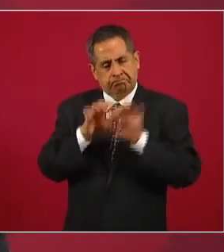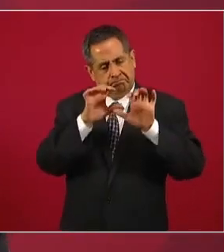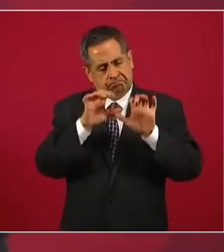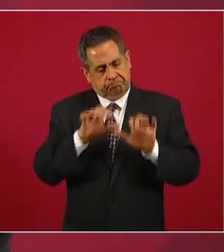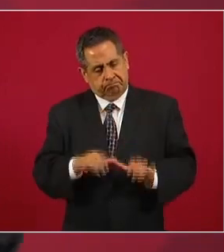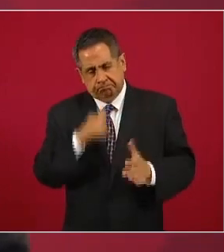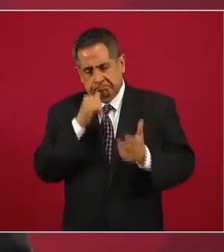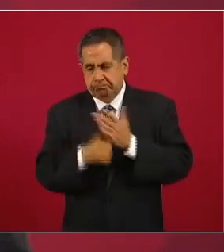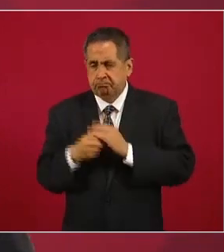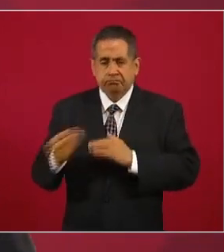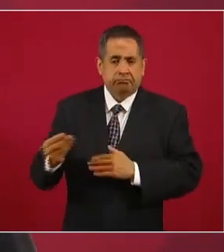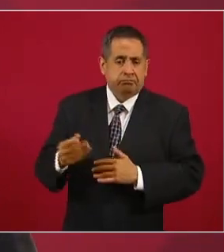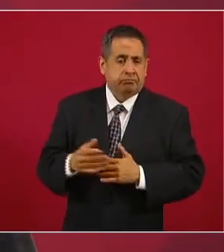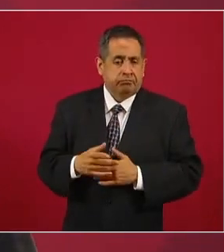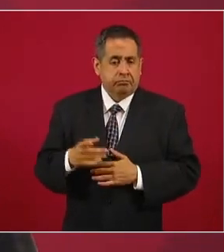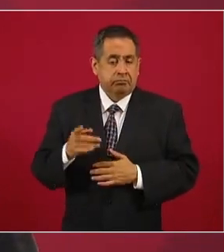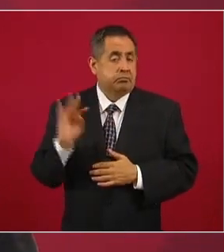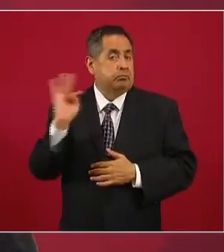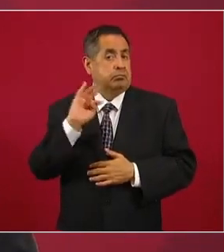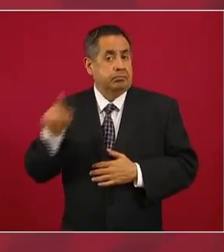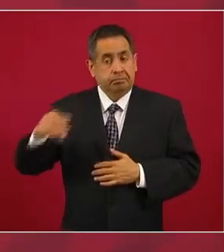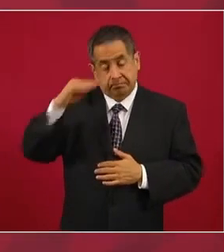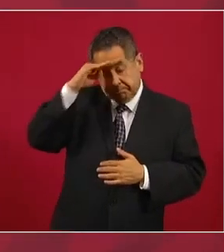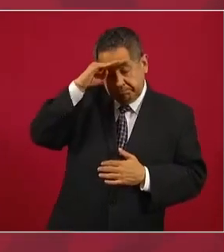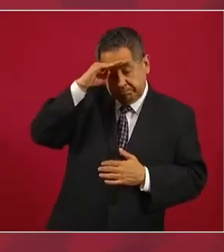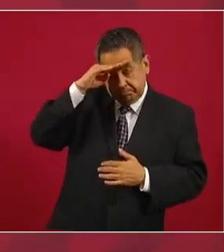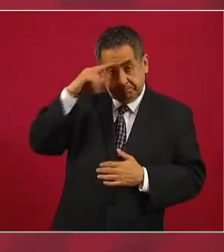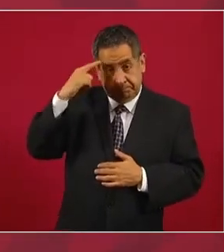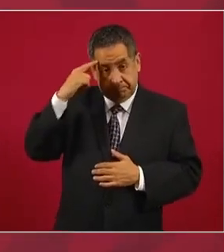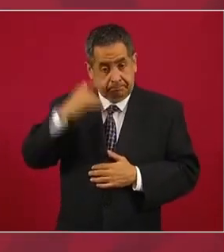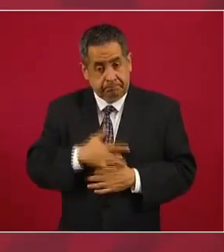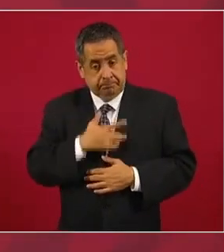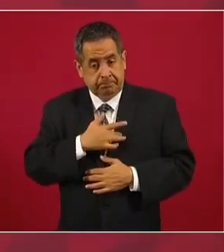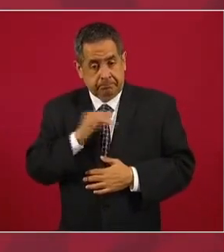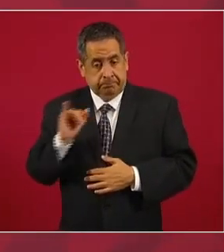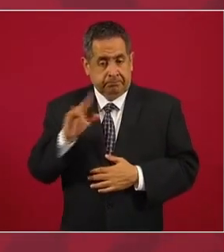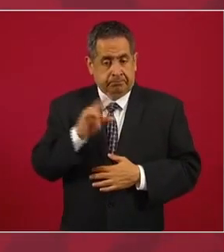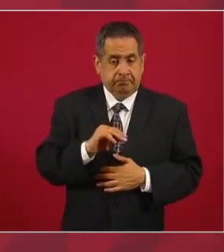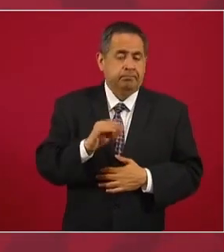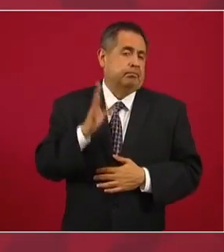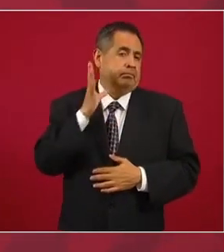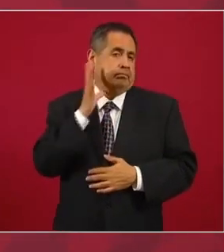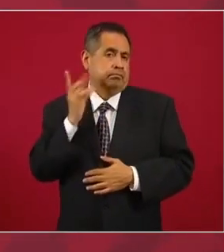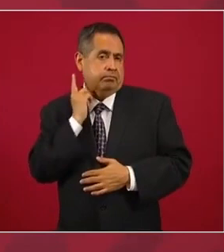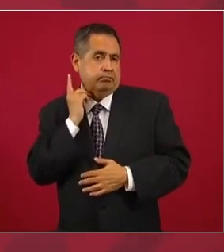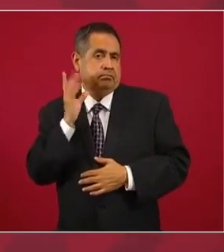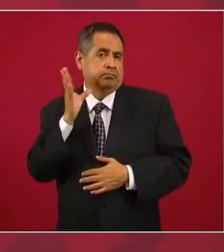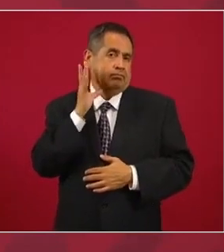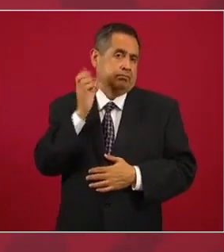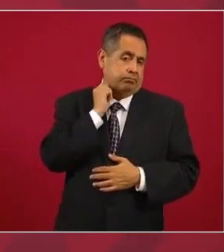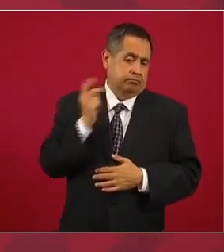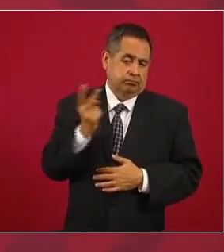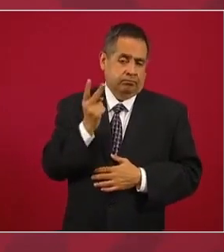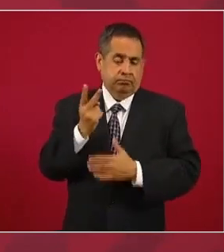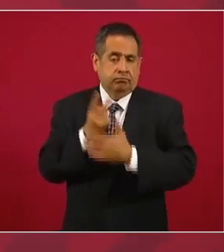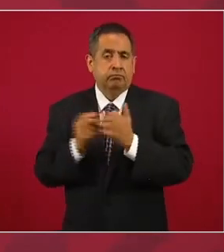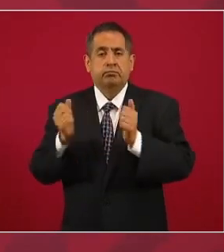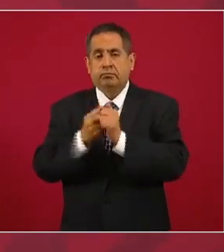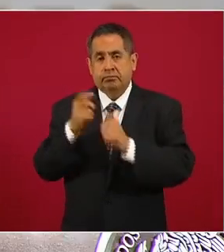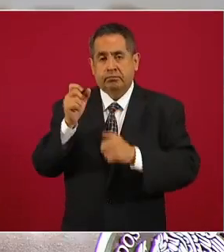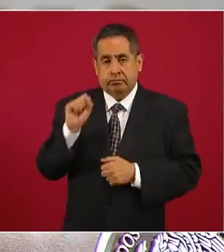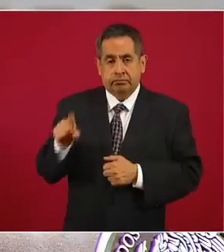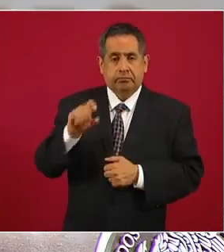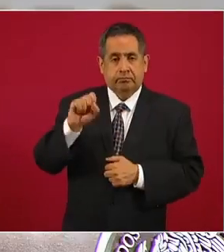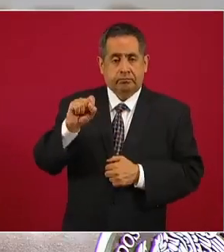si así lo considera el Senado, la Cámara de Diputados y la Suprema Corte de